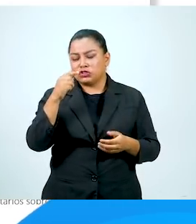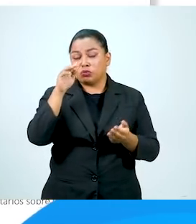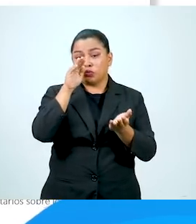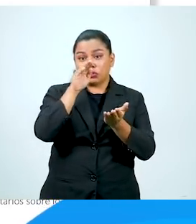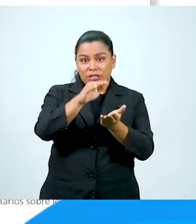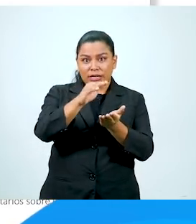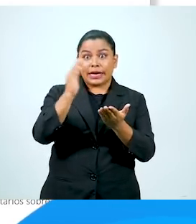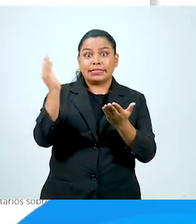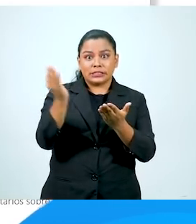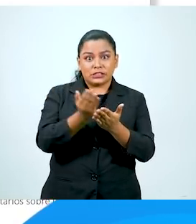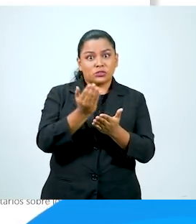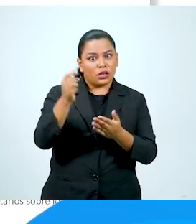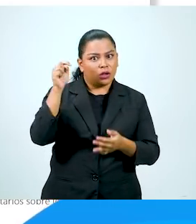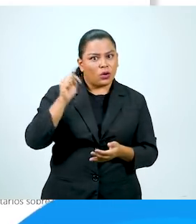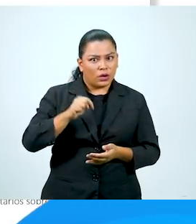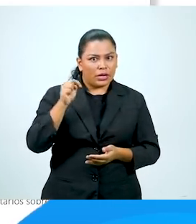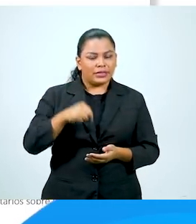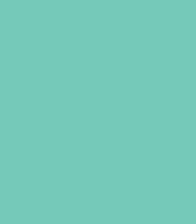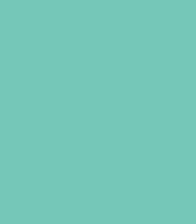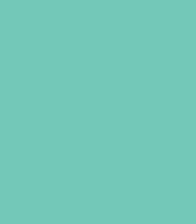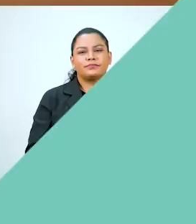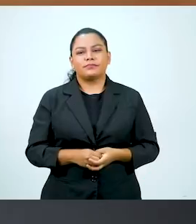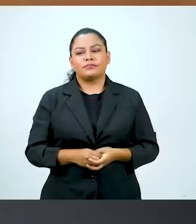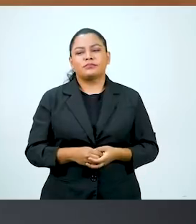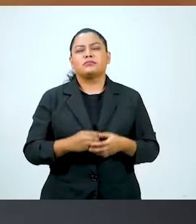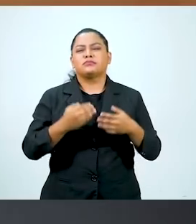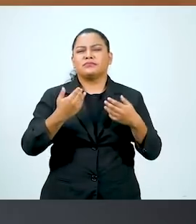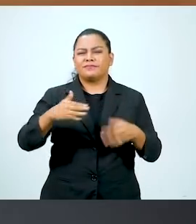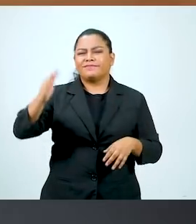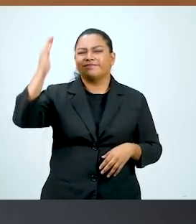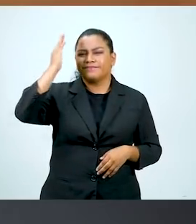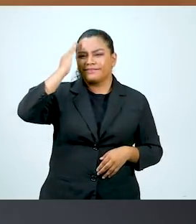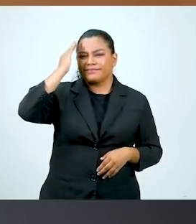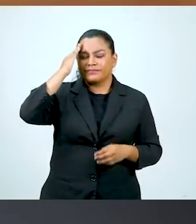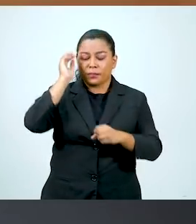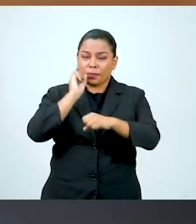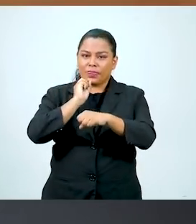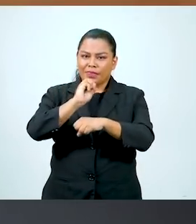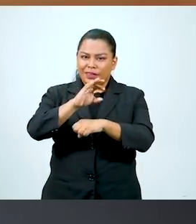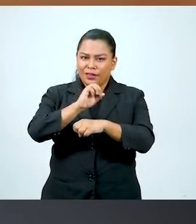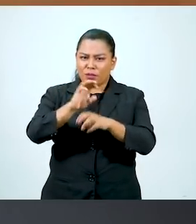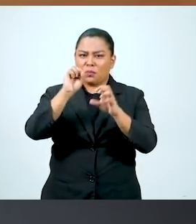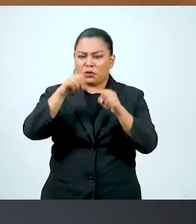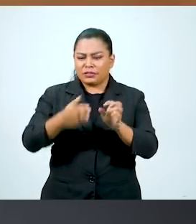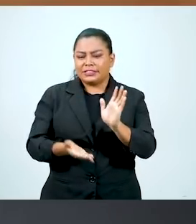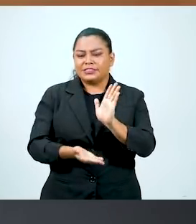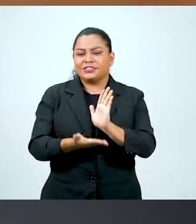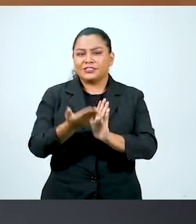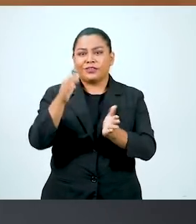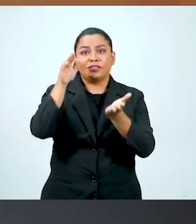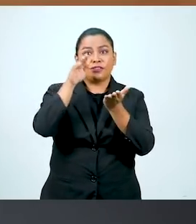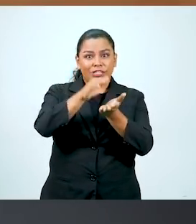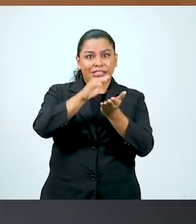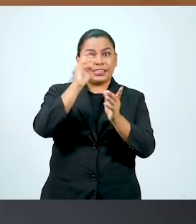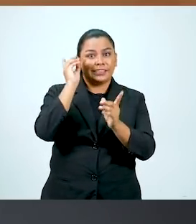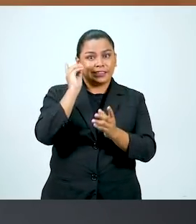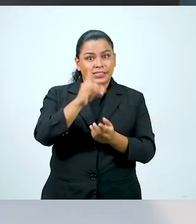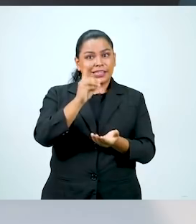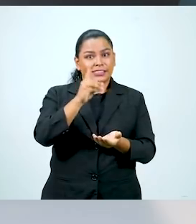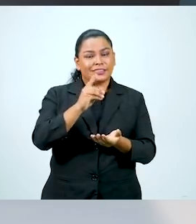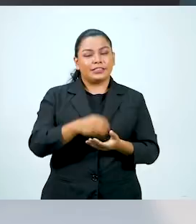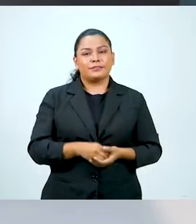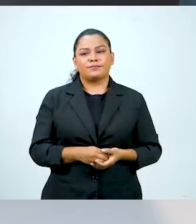vistos en la unidad en estudio. Hemos conocido las orientaciones para el desarrollo de una unidad